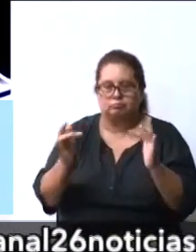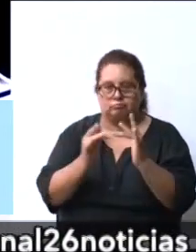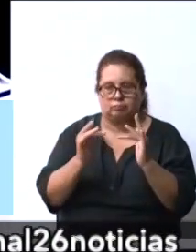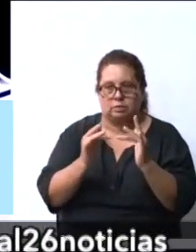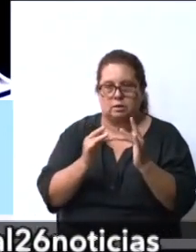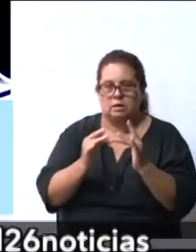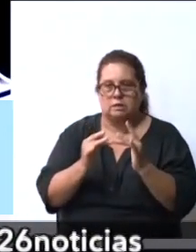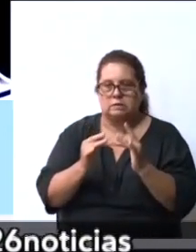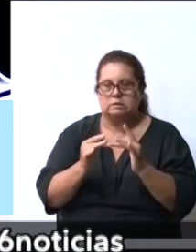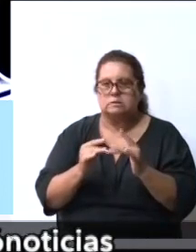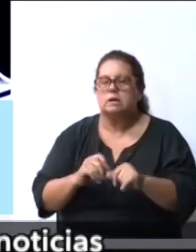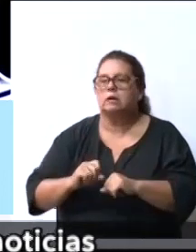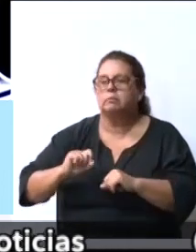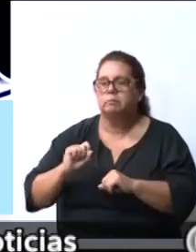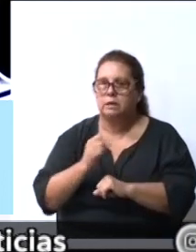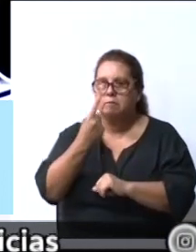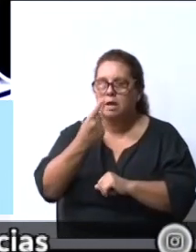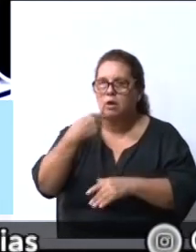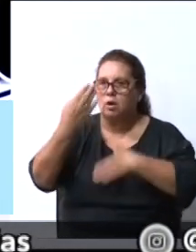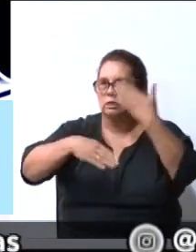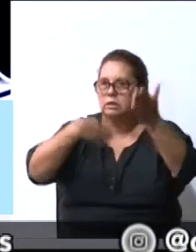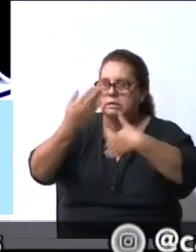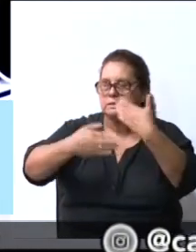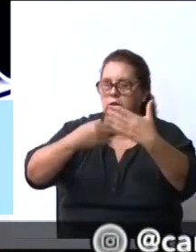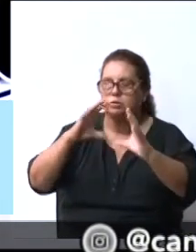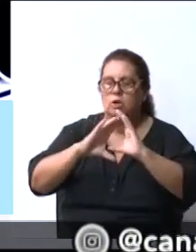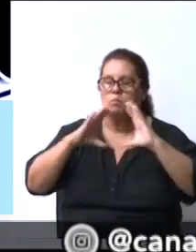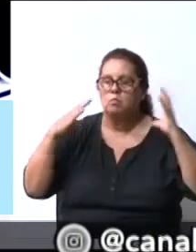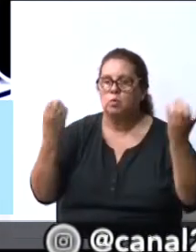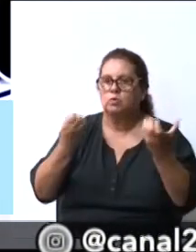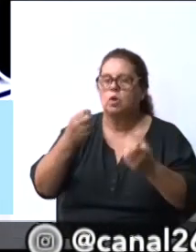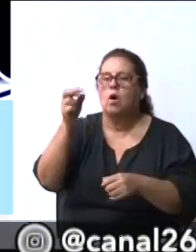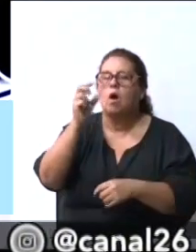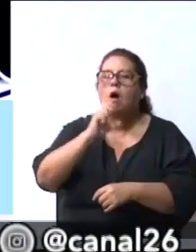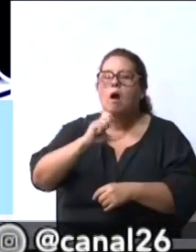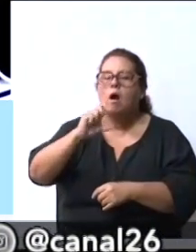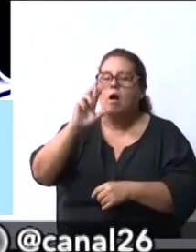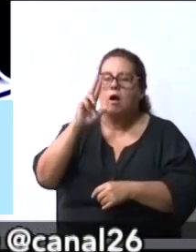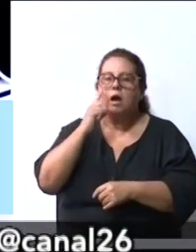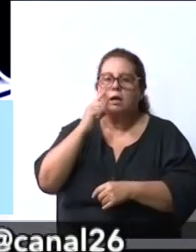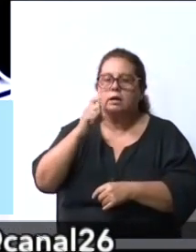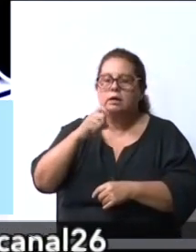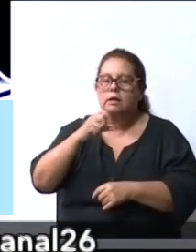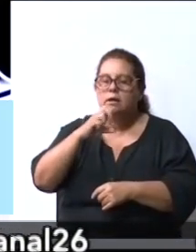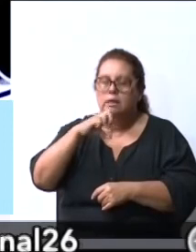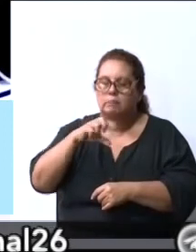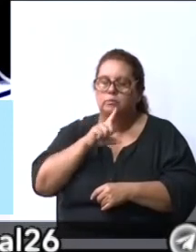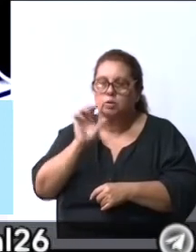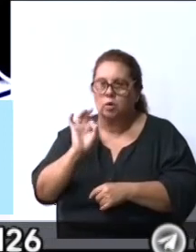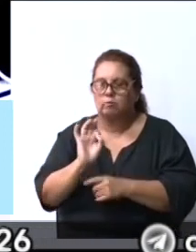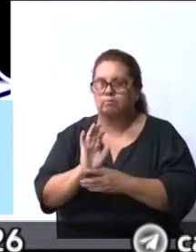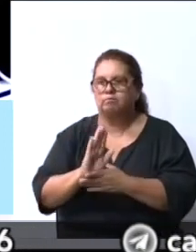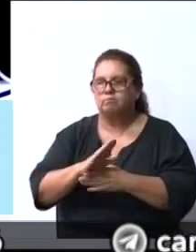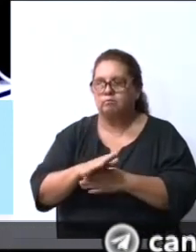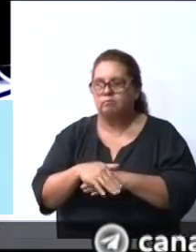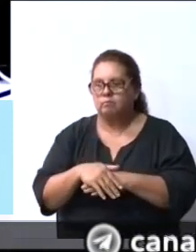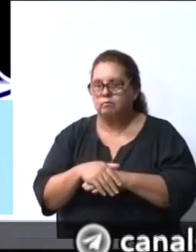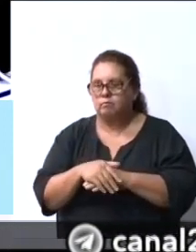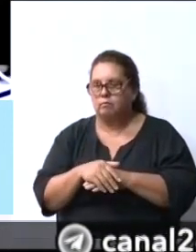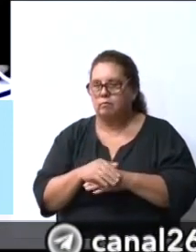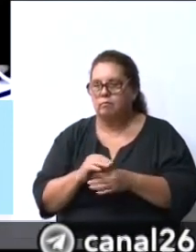ser pioneros en el desarrollo del mundo cripto con un ecosistema que estimule el desarrollo de las nuevas tecnologías. Porque